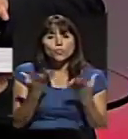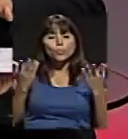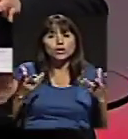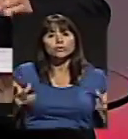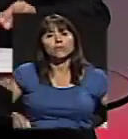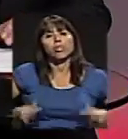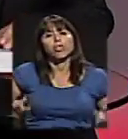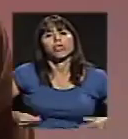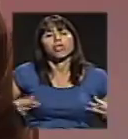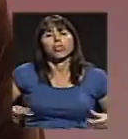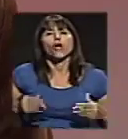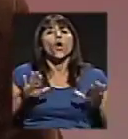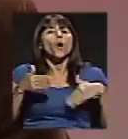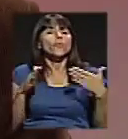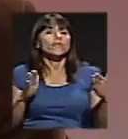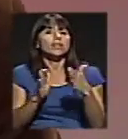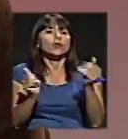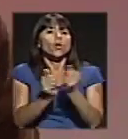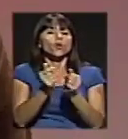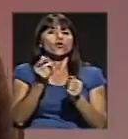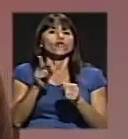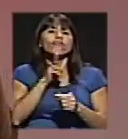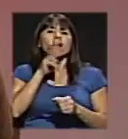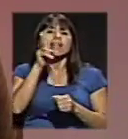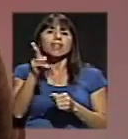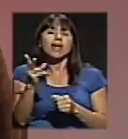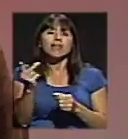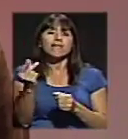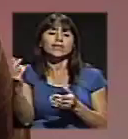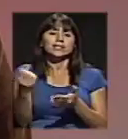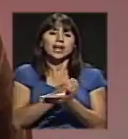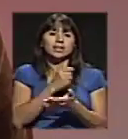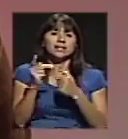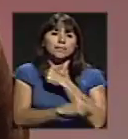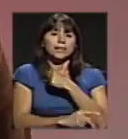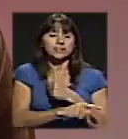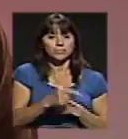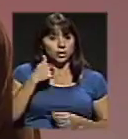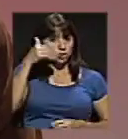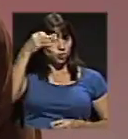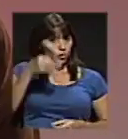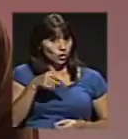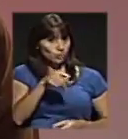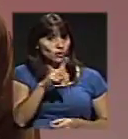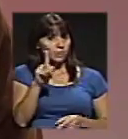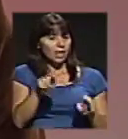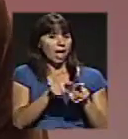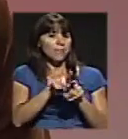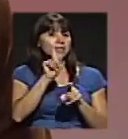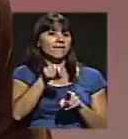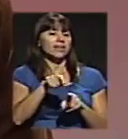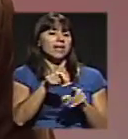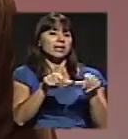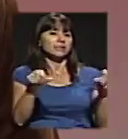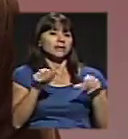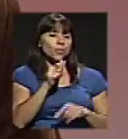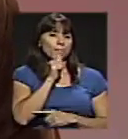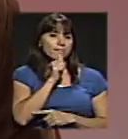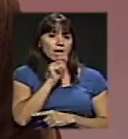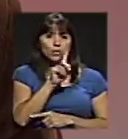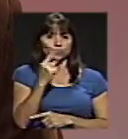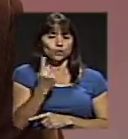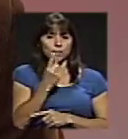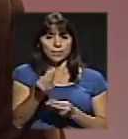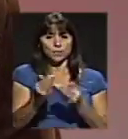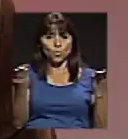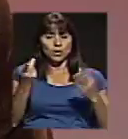realidades fiscales del país? Yo creo que esas revisiones deben darse también en el sector privado, no solo en el sector público. Y nosotros sí